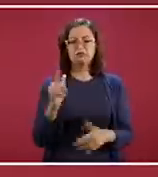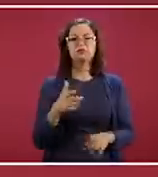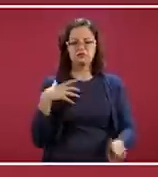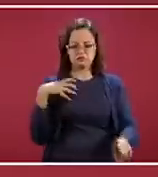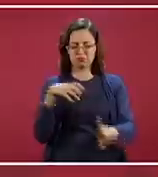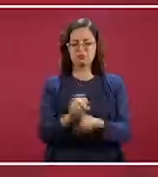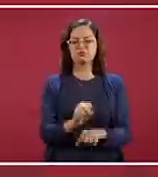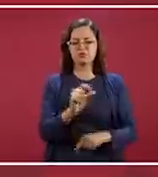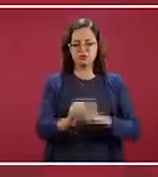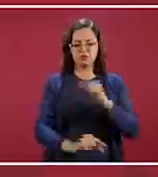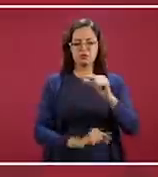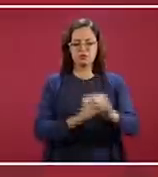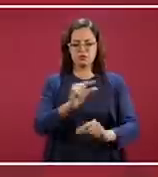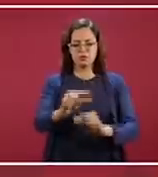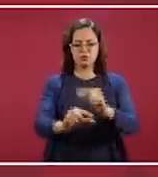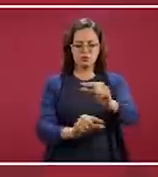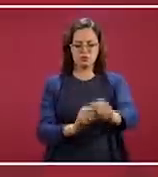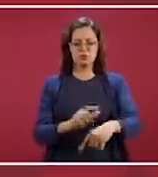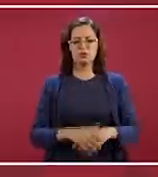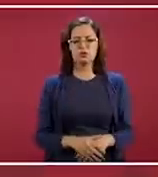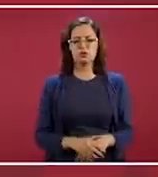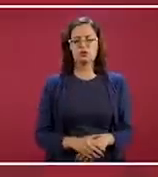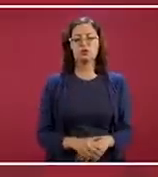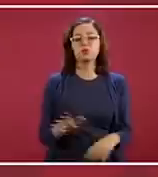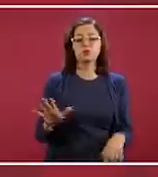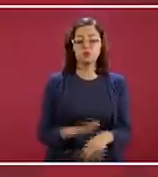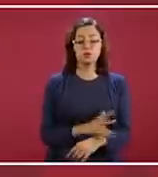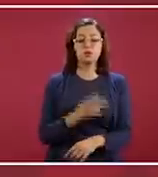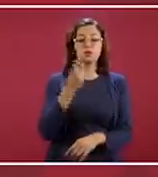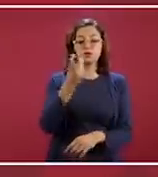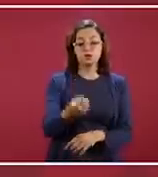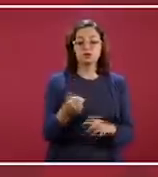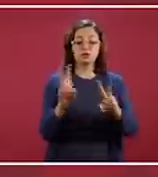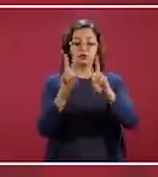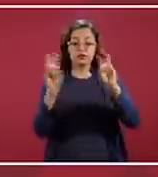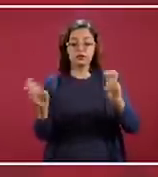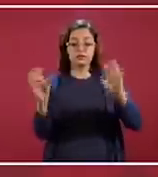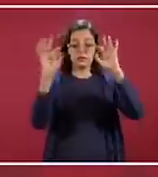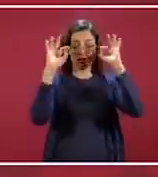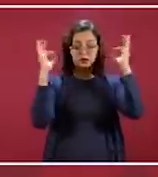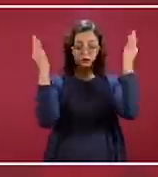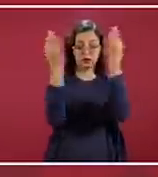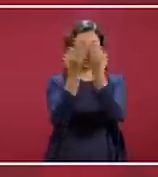poco a poco. Por eso el asunto de las aduanas,